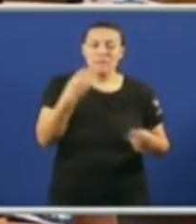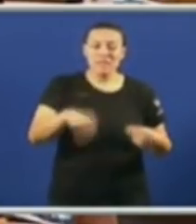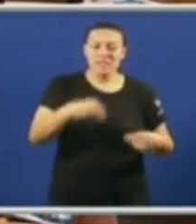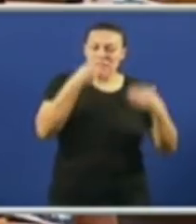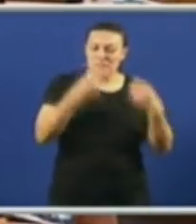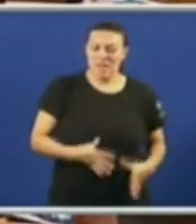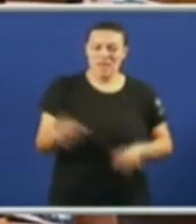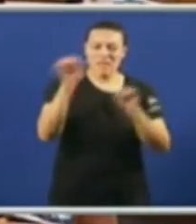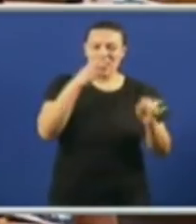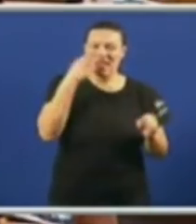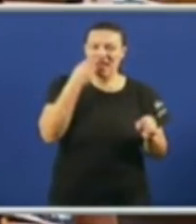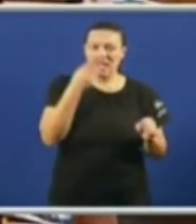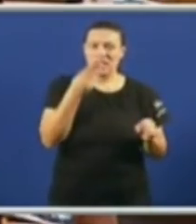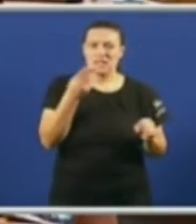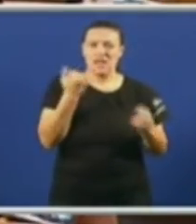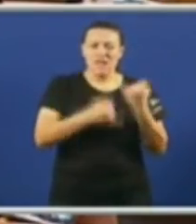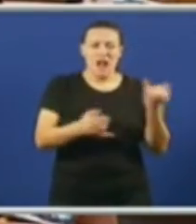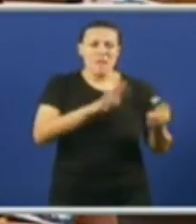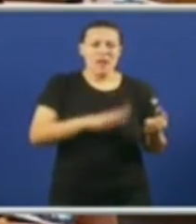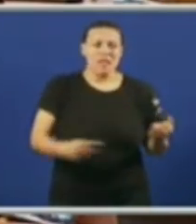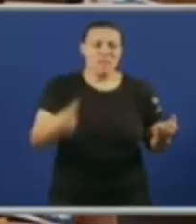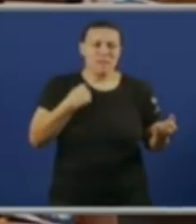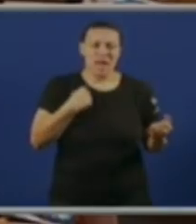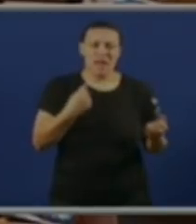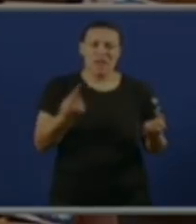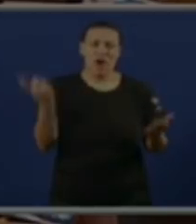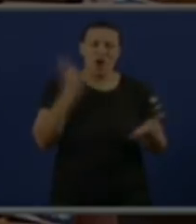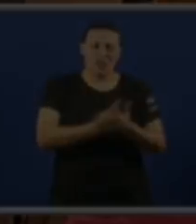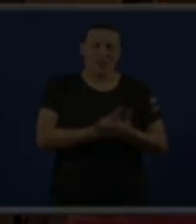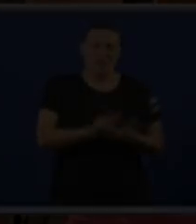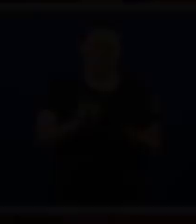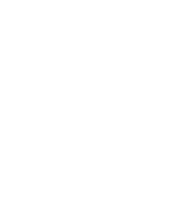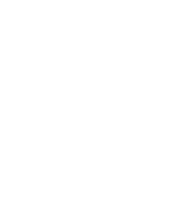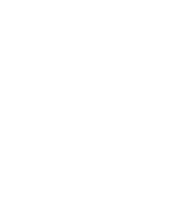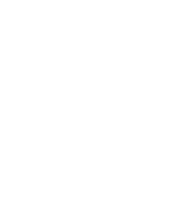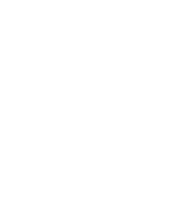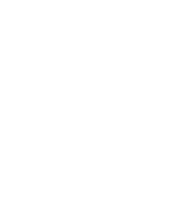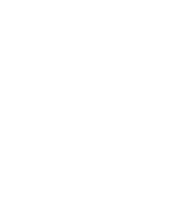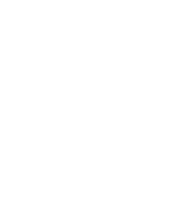intereses e non que nos volva a facer perder outra vez no sistema de financiamento.